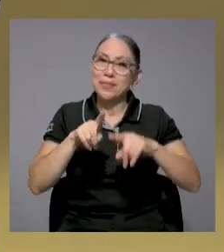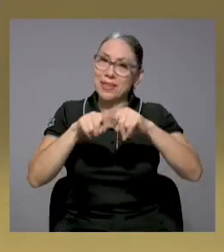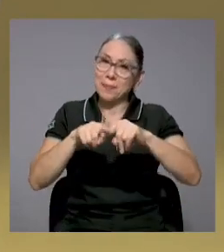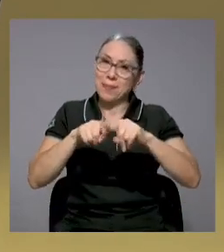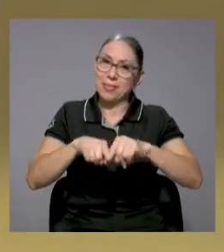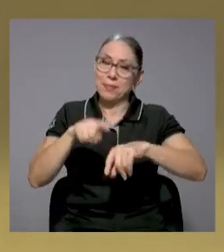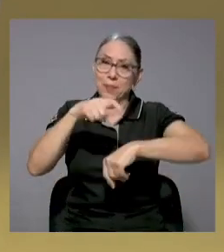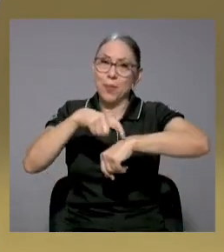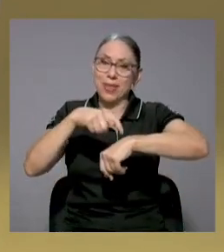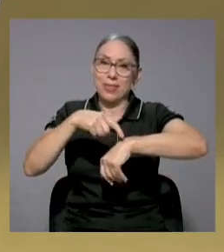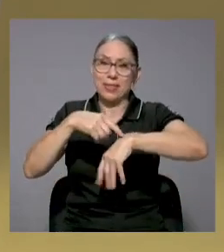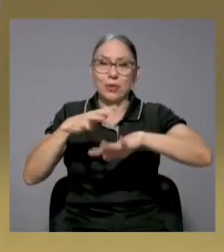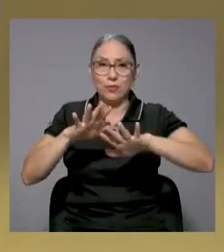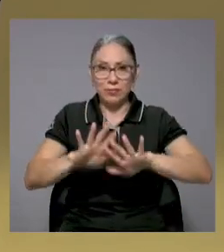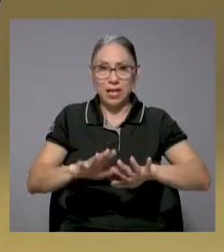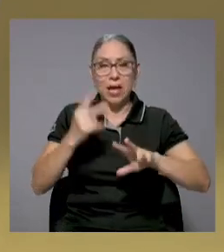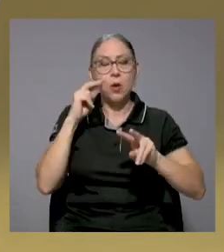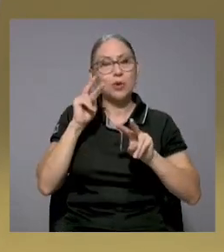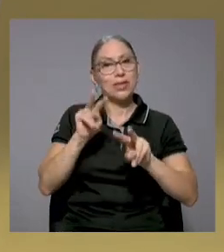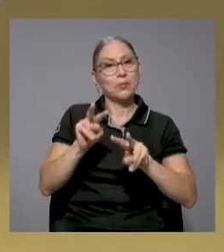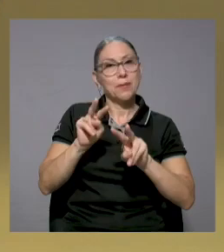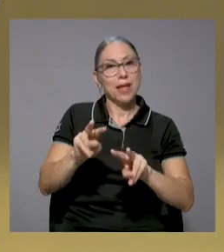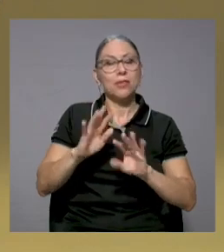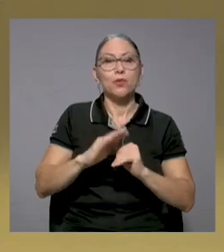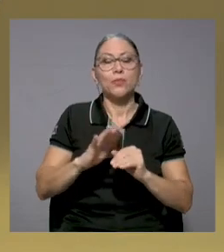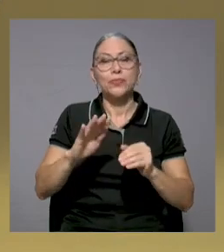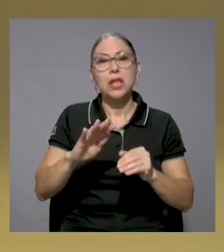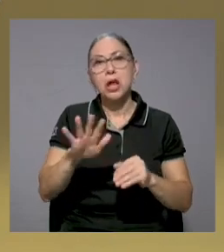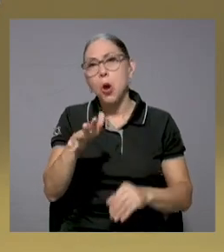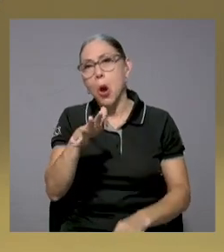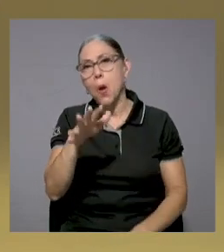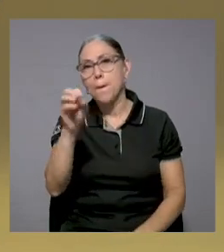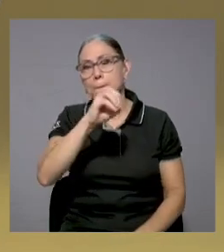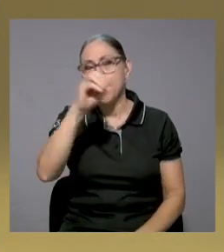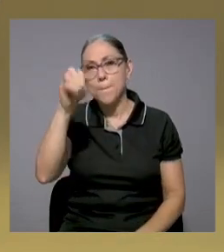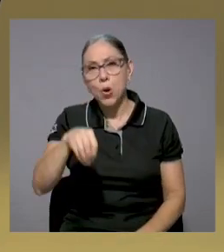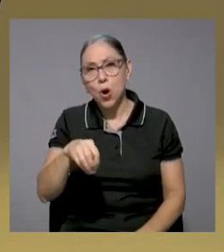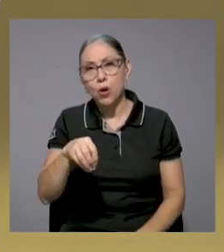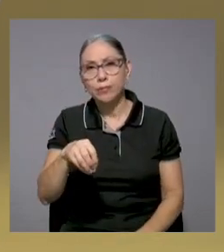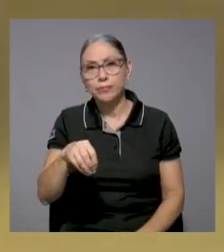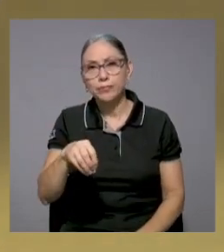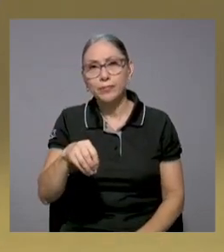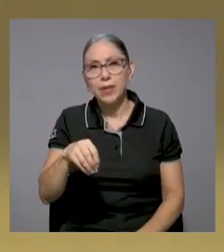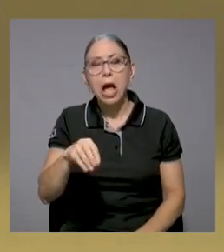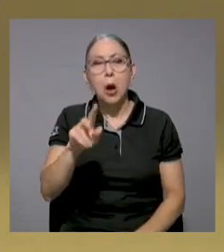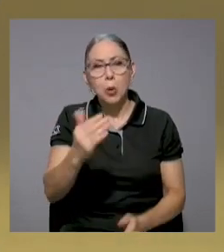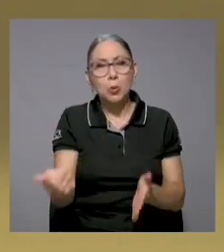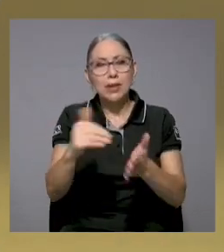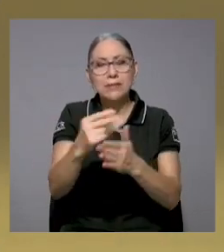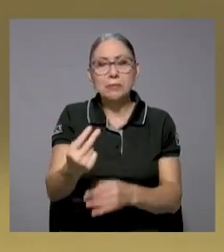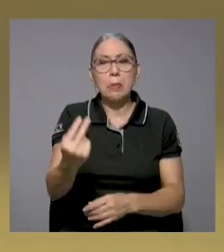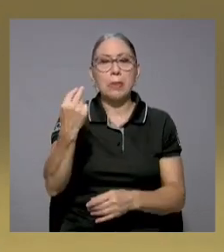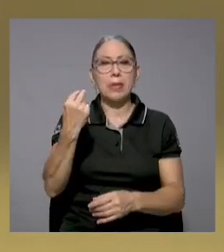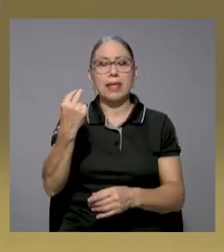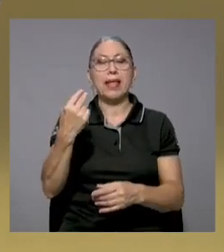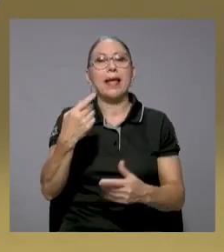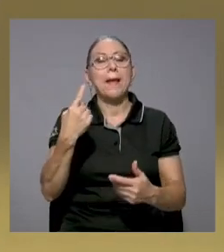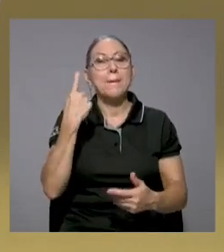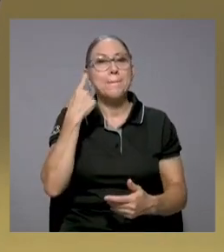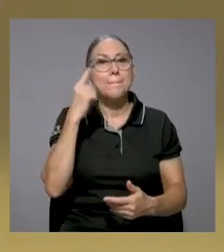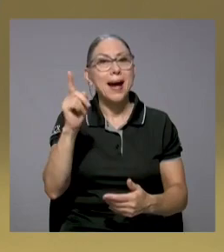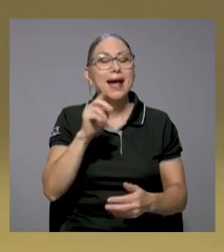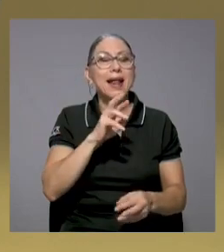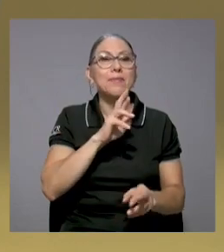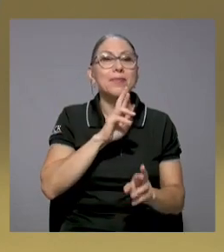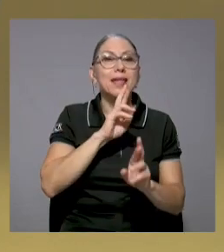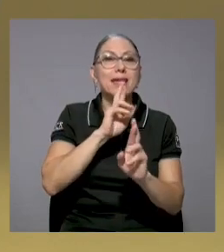del tiempo en que uno está observando. En promedio, tal vez doy un pasito para atrás y decir que para indicadores